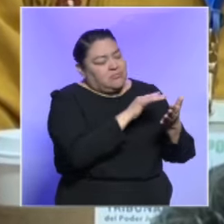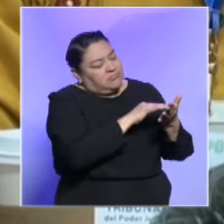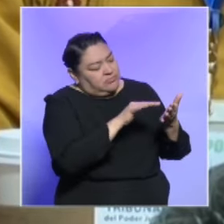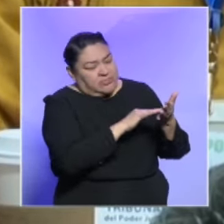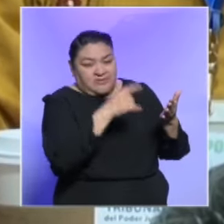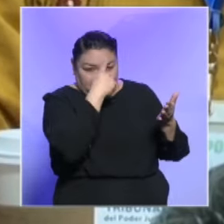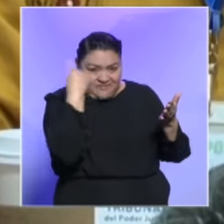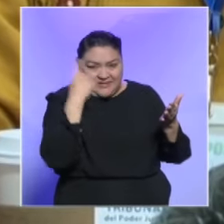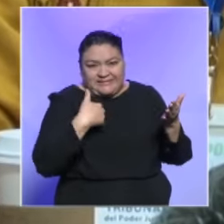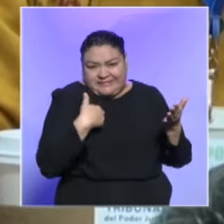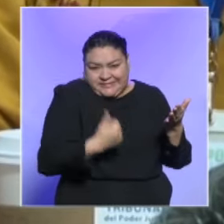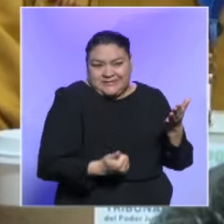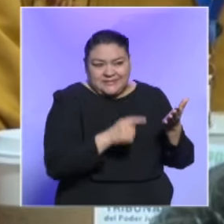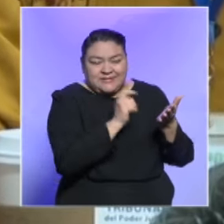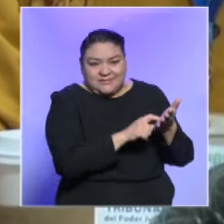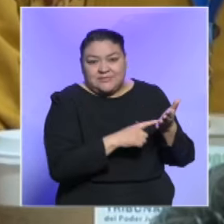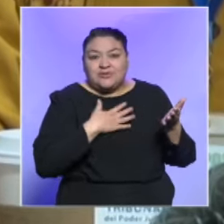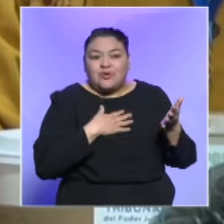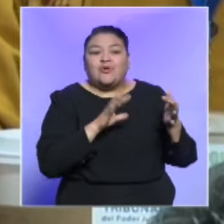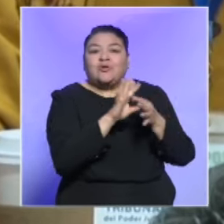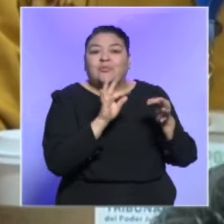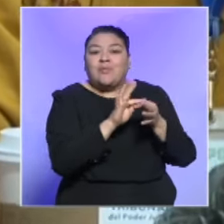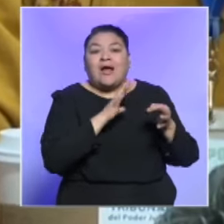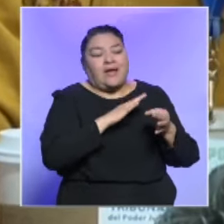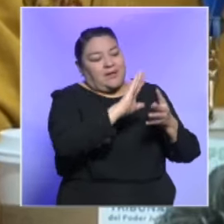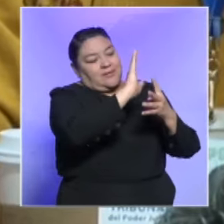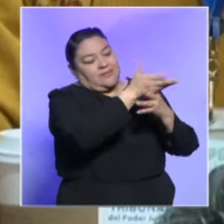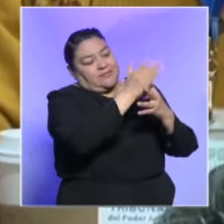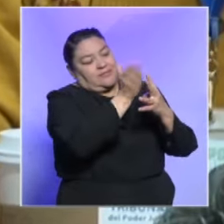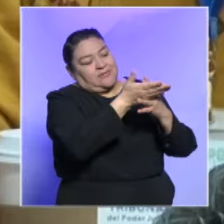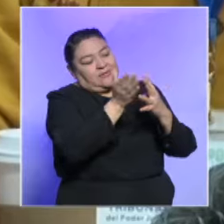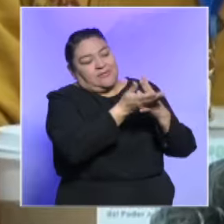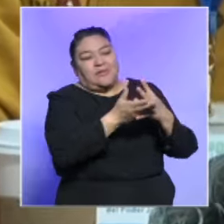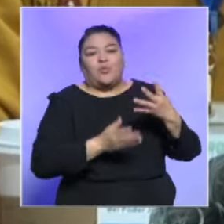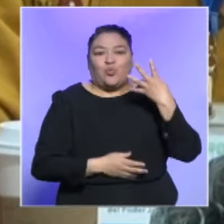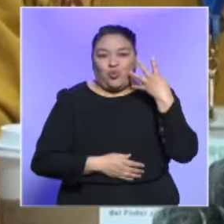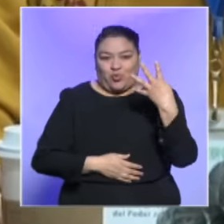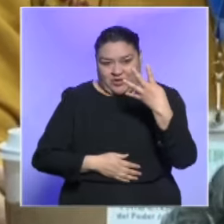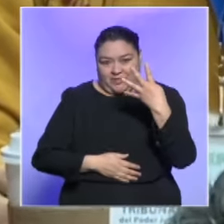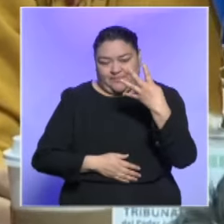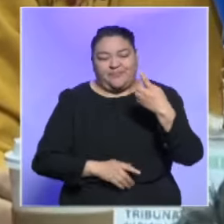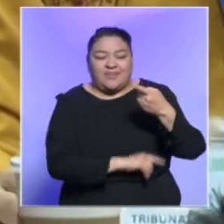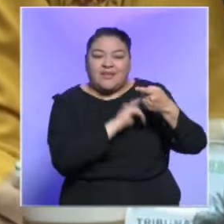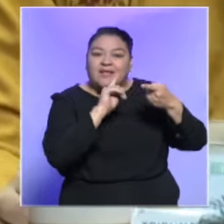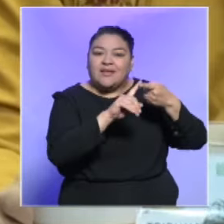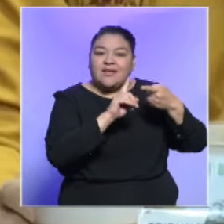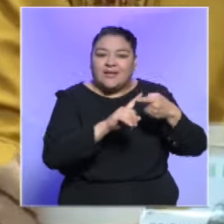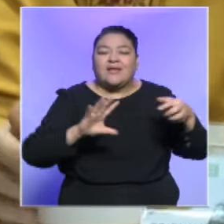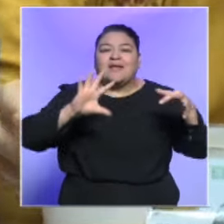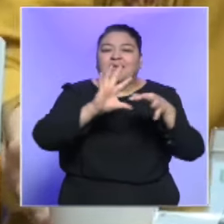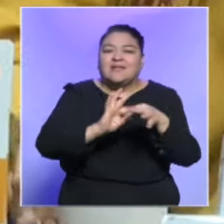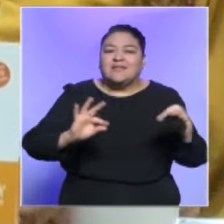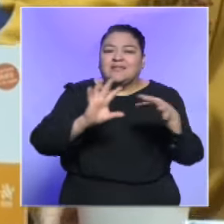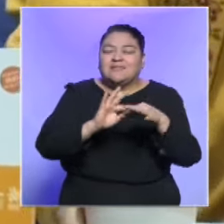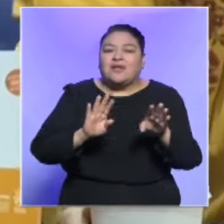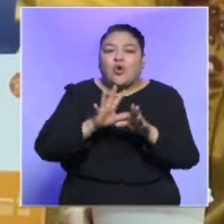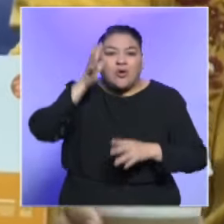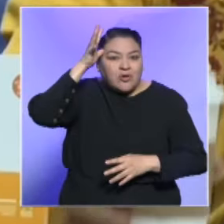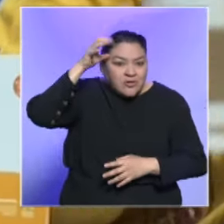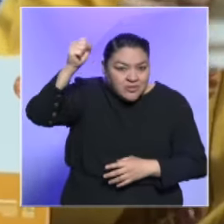y yo señalaría que está dividido en 4 capítulos. El primero establece una sólida base conceptual